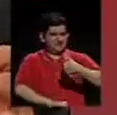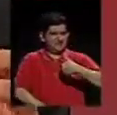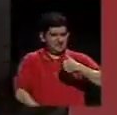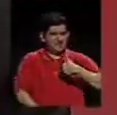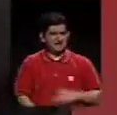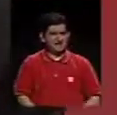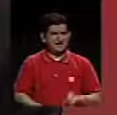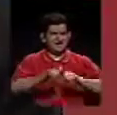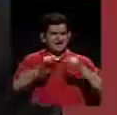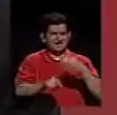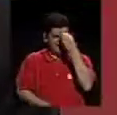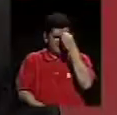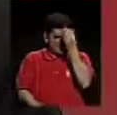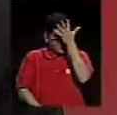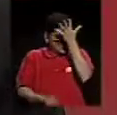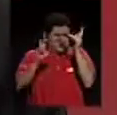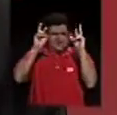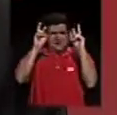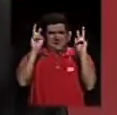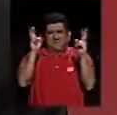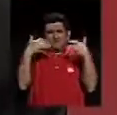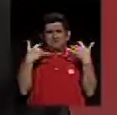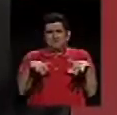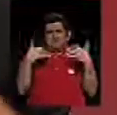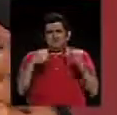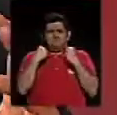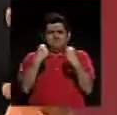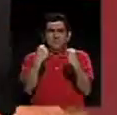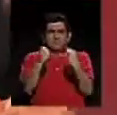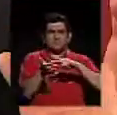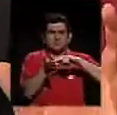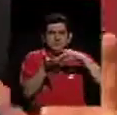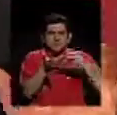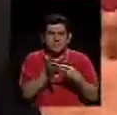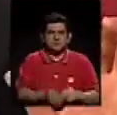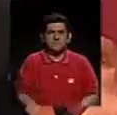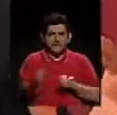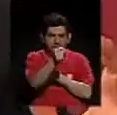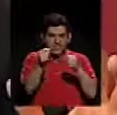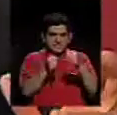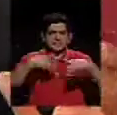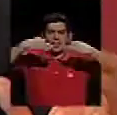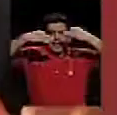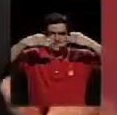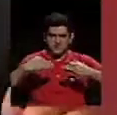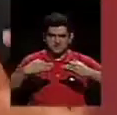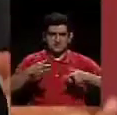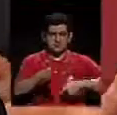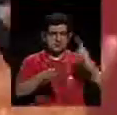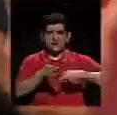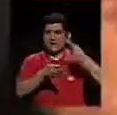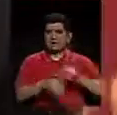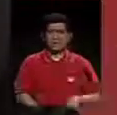serie de traumas muy fuertes que han significado para la sala decisiones que muchas veces